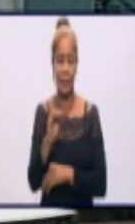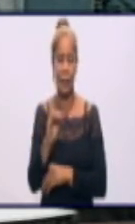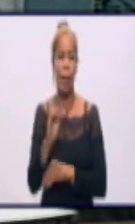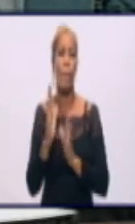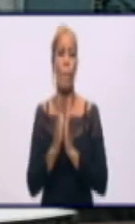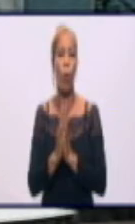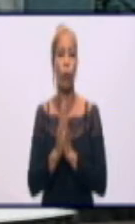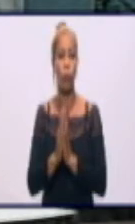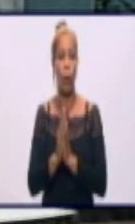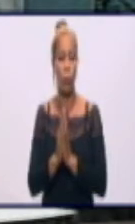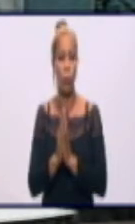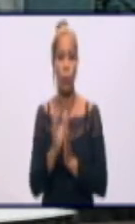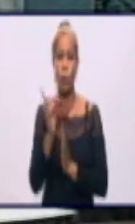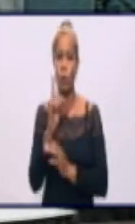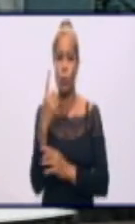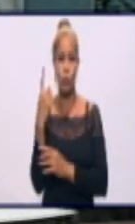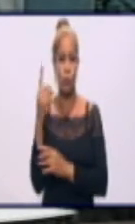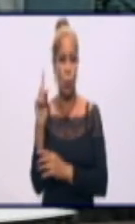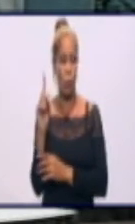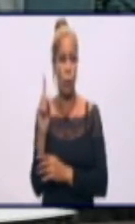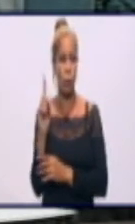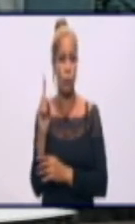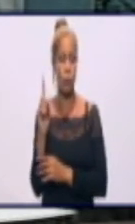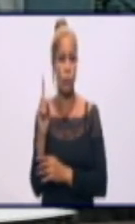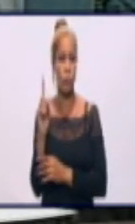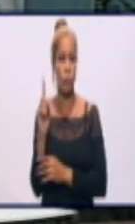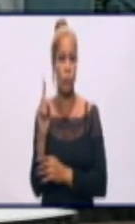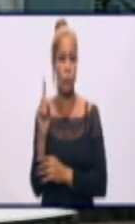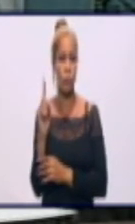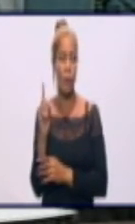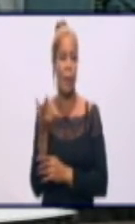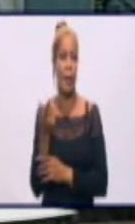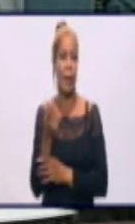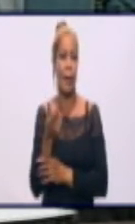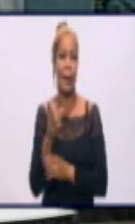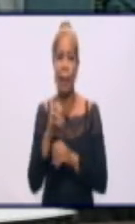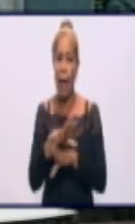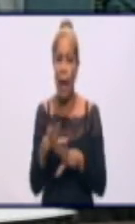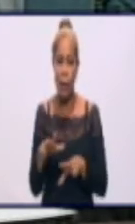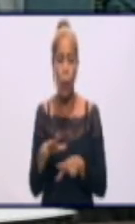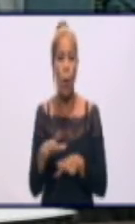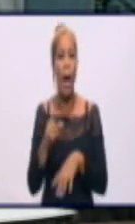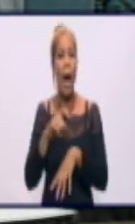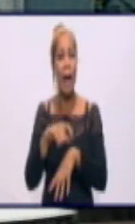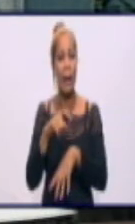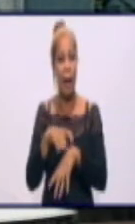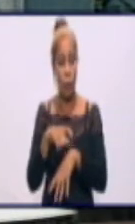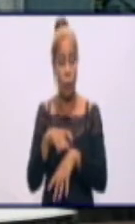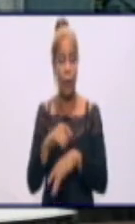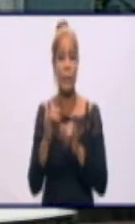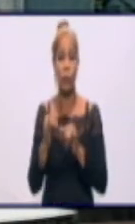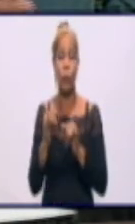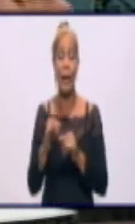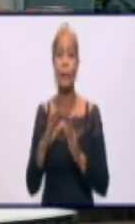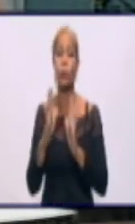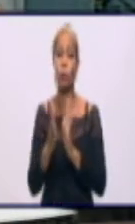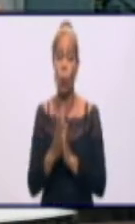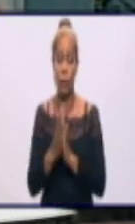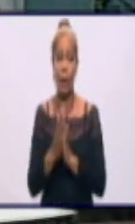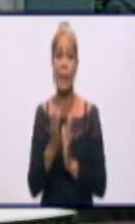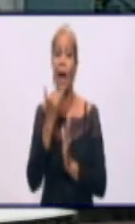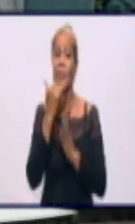favor, no somos explícitos a la hora de informar las posibles afectaciones eléctricas, pues decimos durante